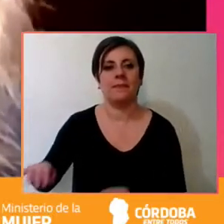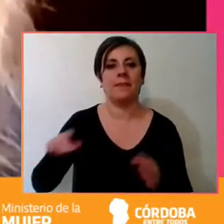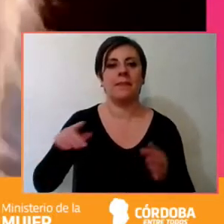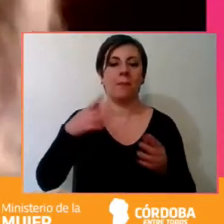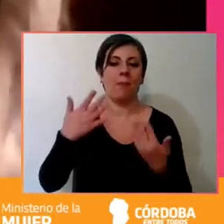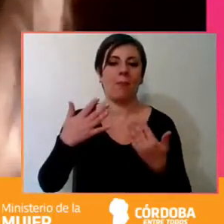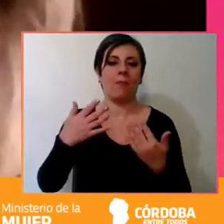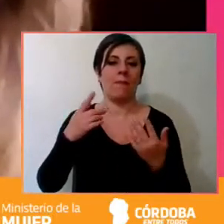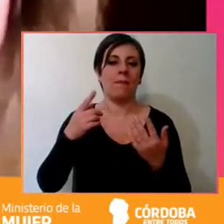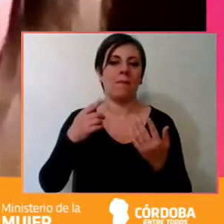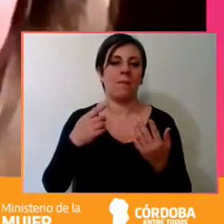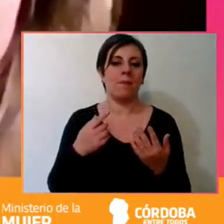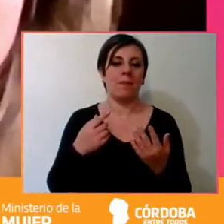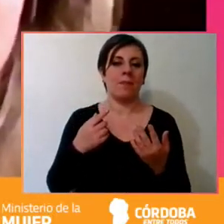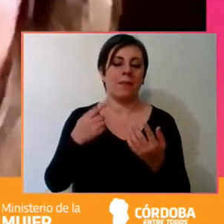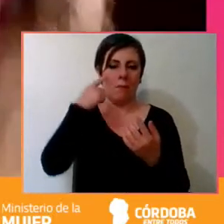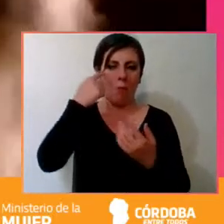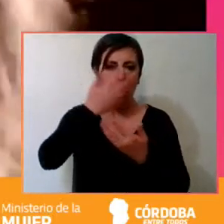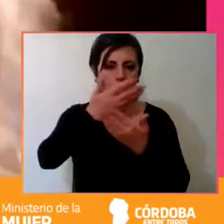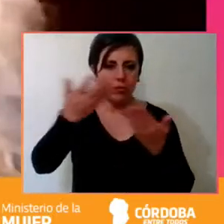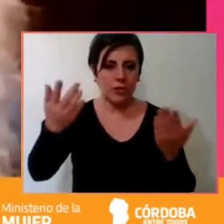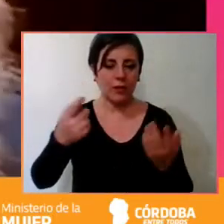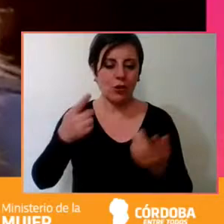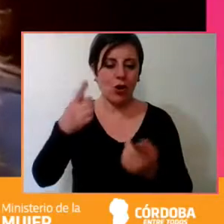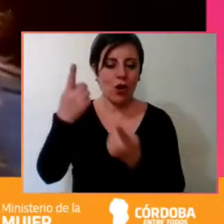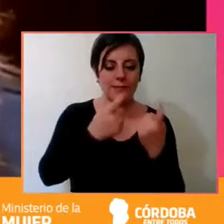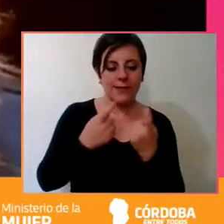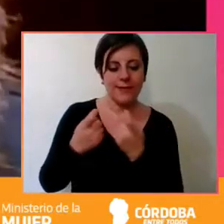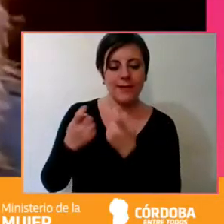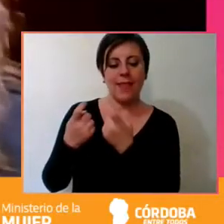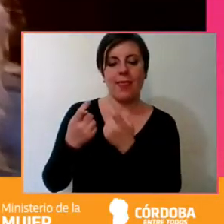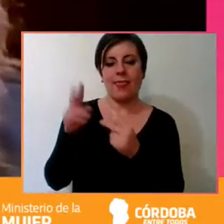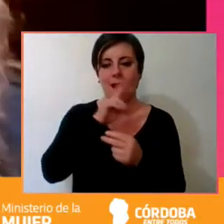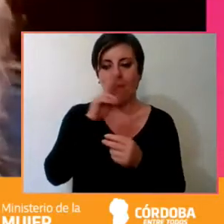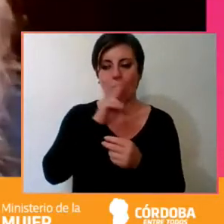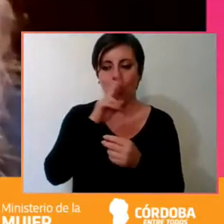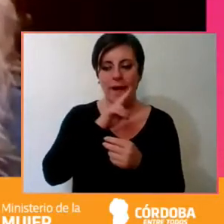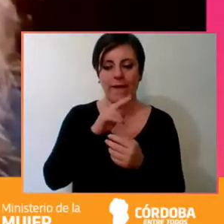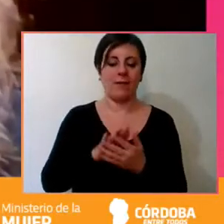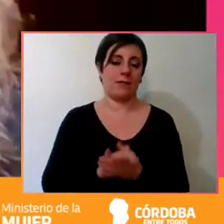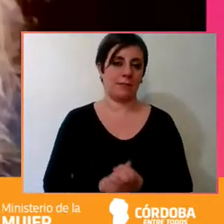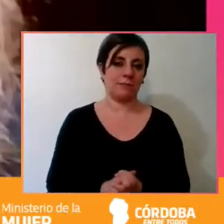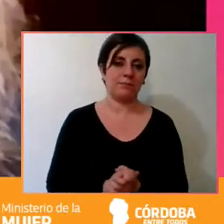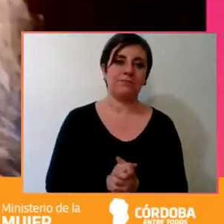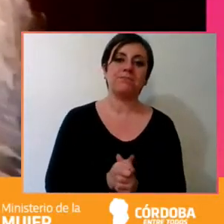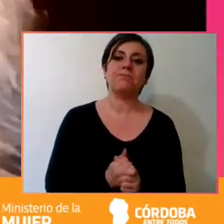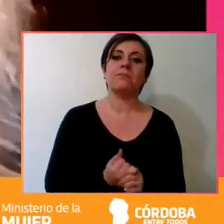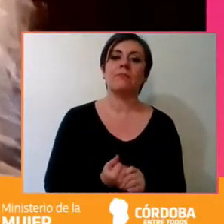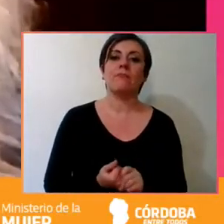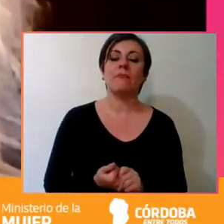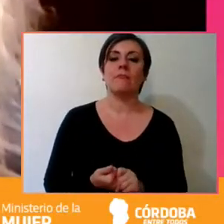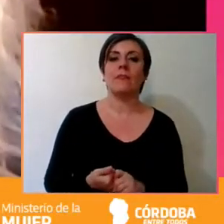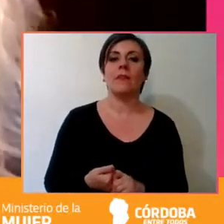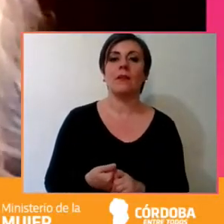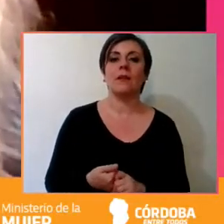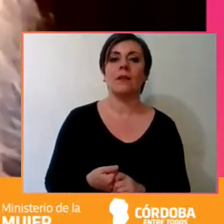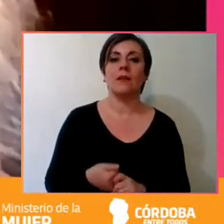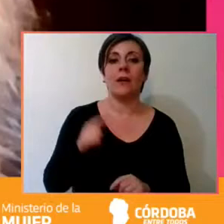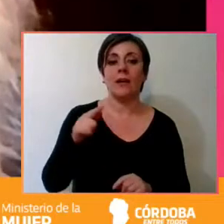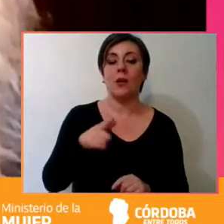poniendo y haciendo visibles las necesidades de las mujeres. Y esto me parece que es